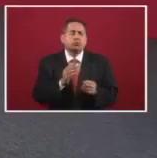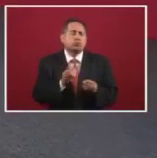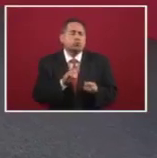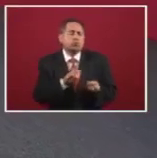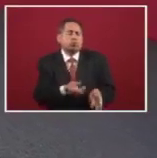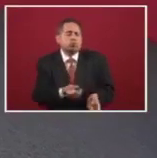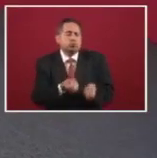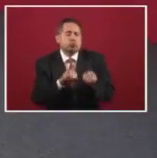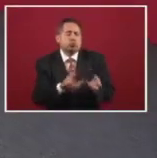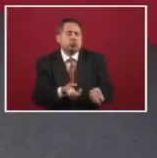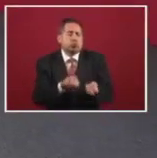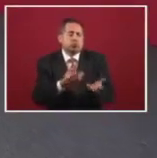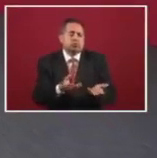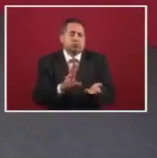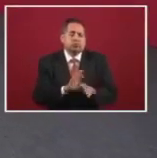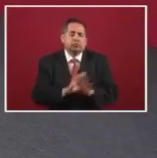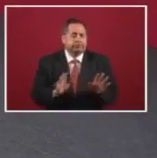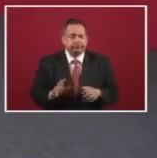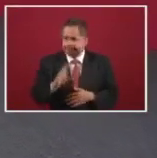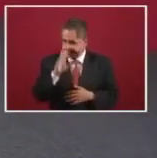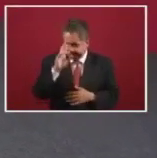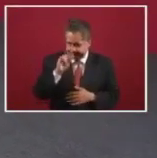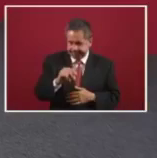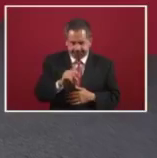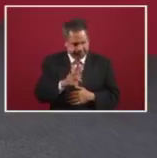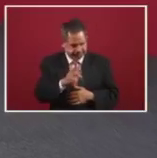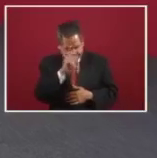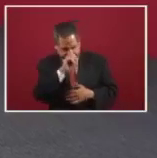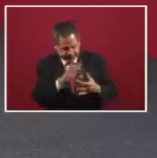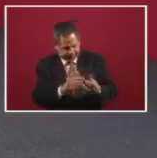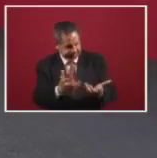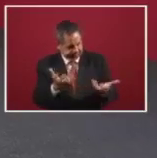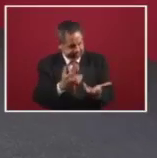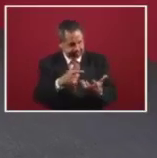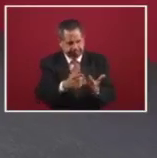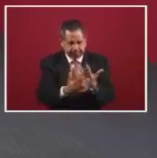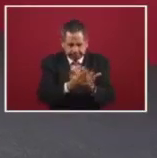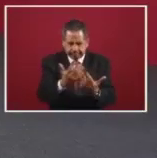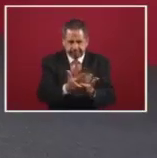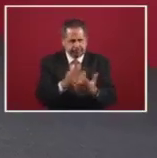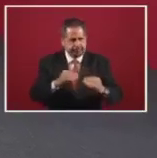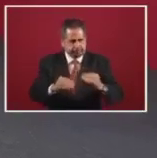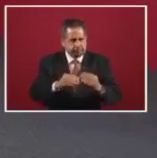asistencial en todo a lo productivo,